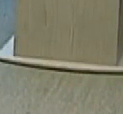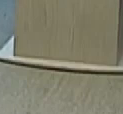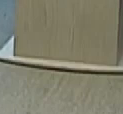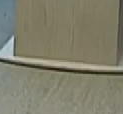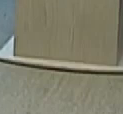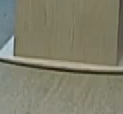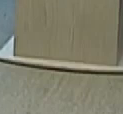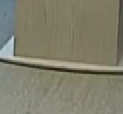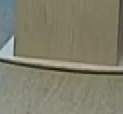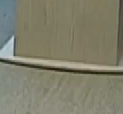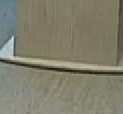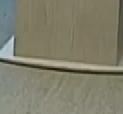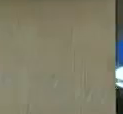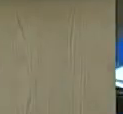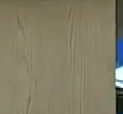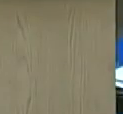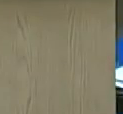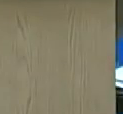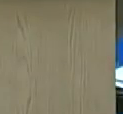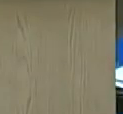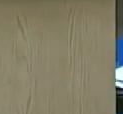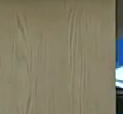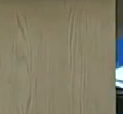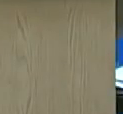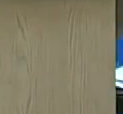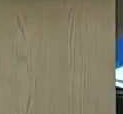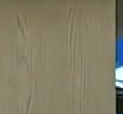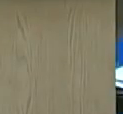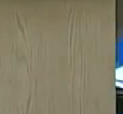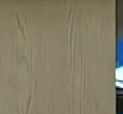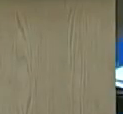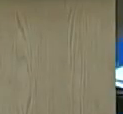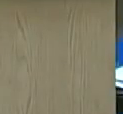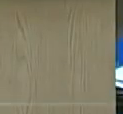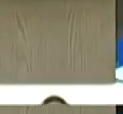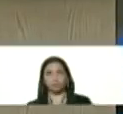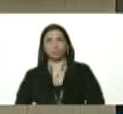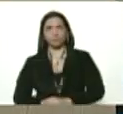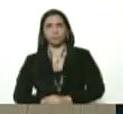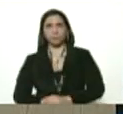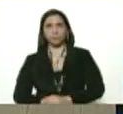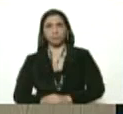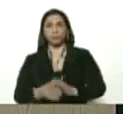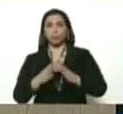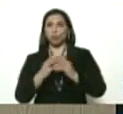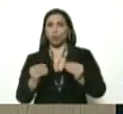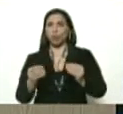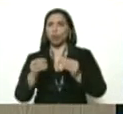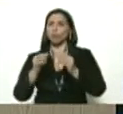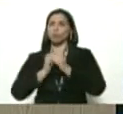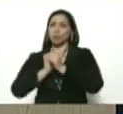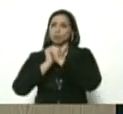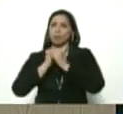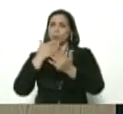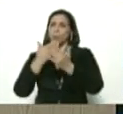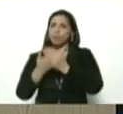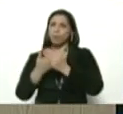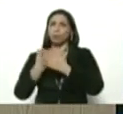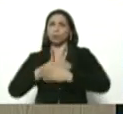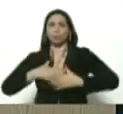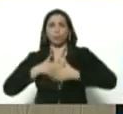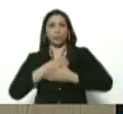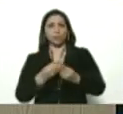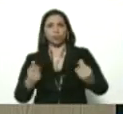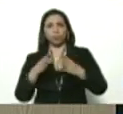que se procede que han requerido de cuidados intensivos y todos rezamos por la recuperación de todos estos compatriotas